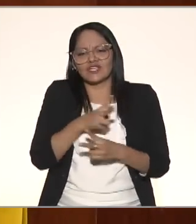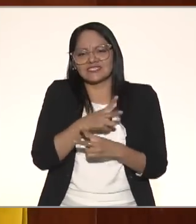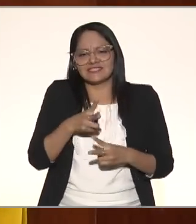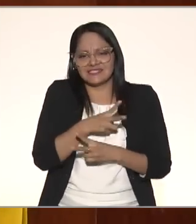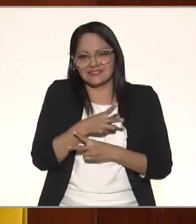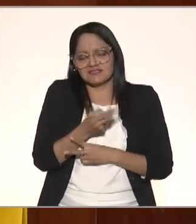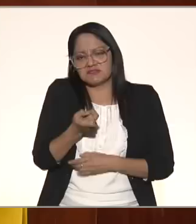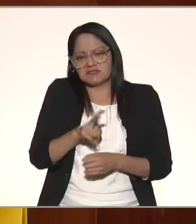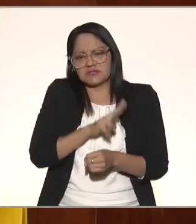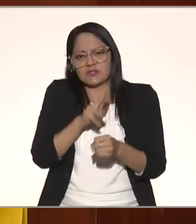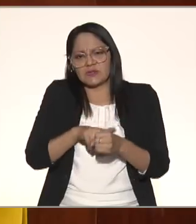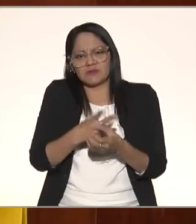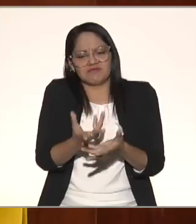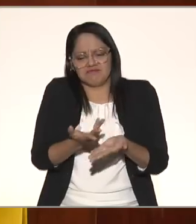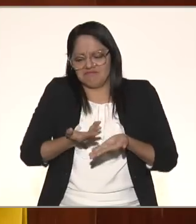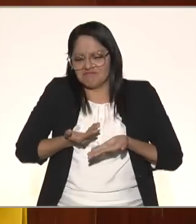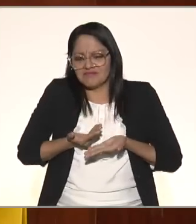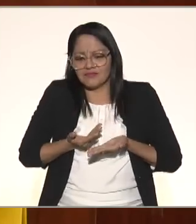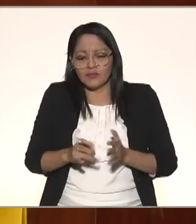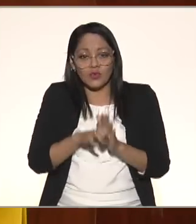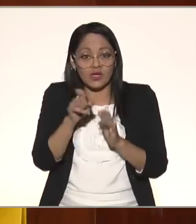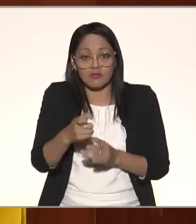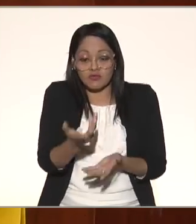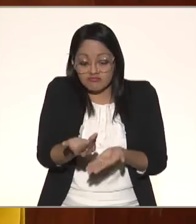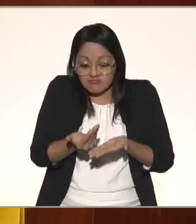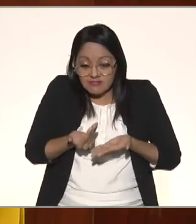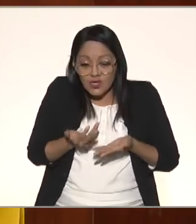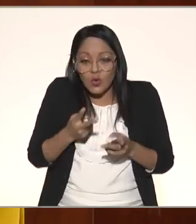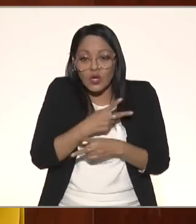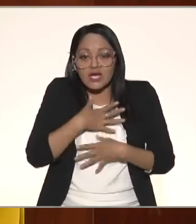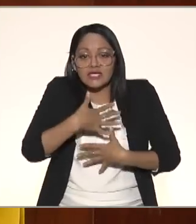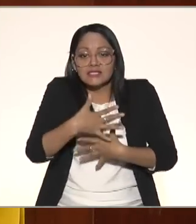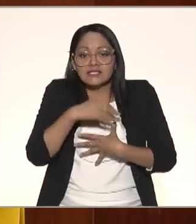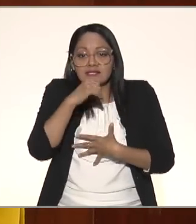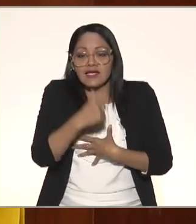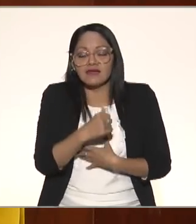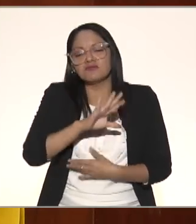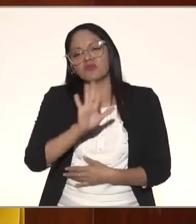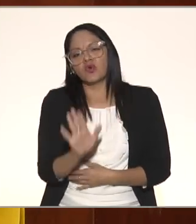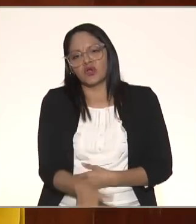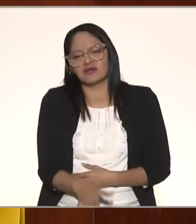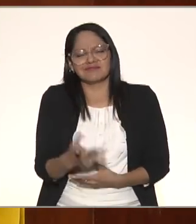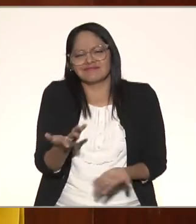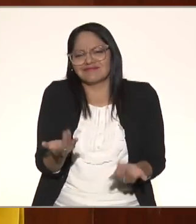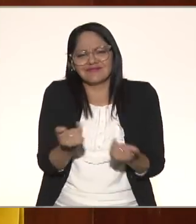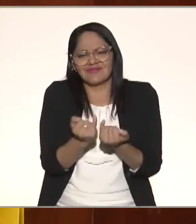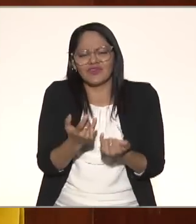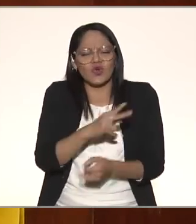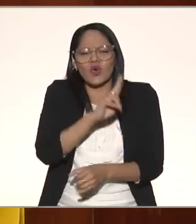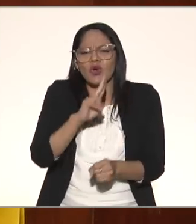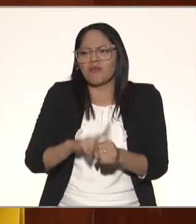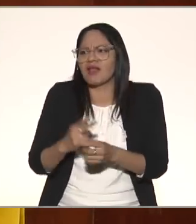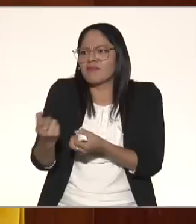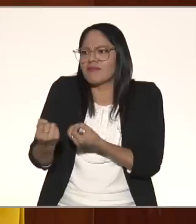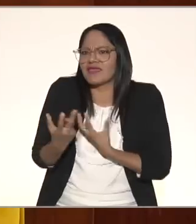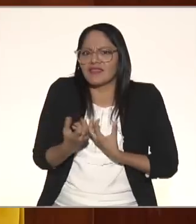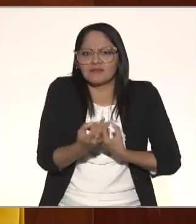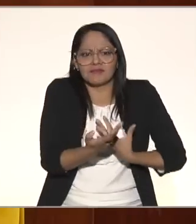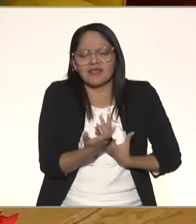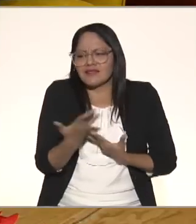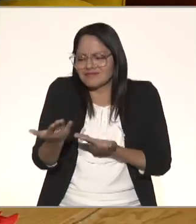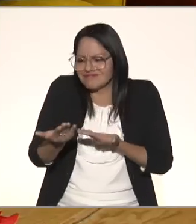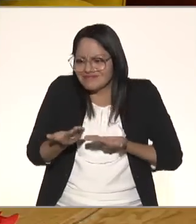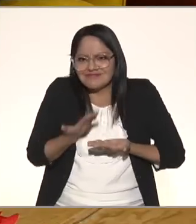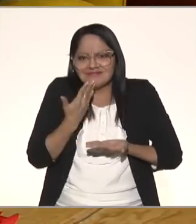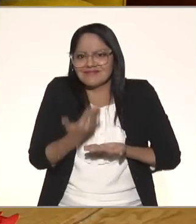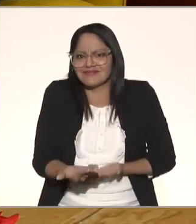interdependientes si no recibimos morimos entonces cobrar conciencia de lo que estamos recibiendo en cada instante de la